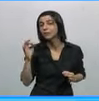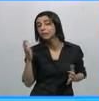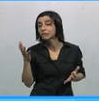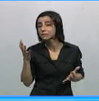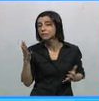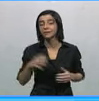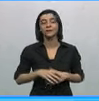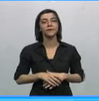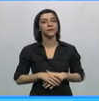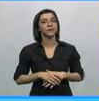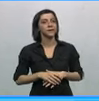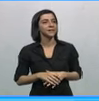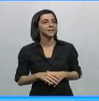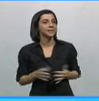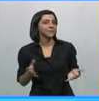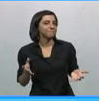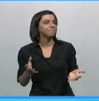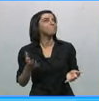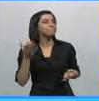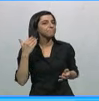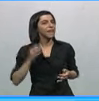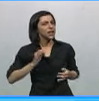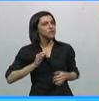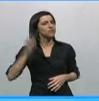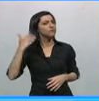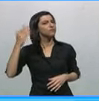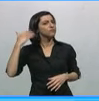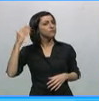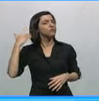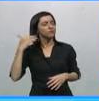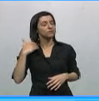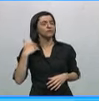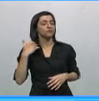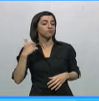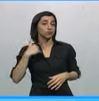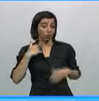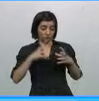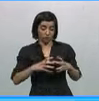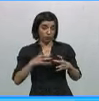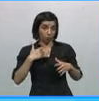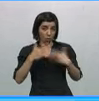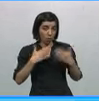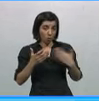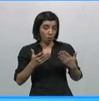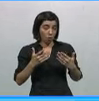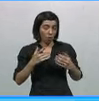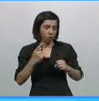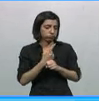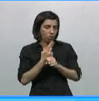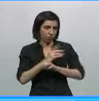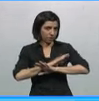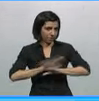A ver, lo adopté hace varios años porque no podía jugar más al fútbol. Un problema de